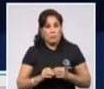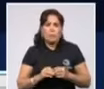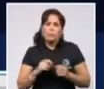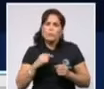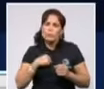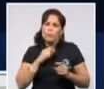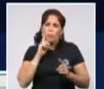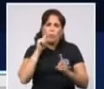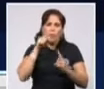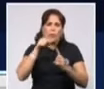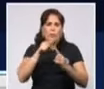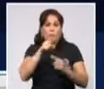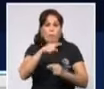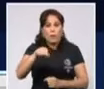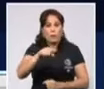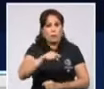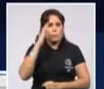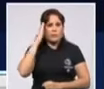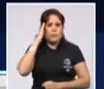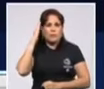el objetivo de que